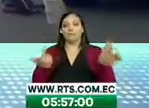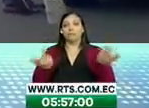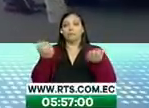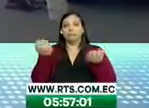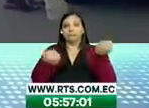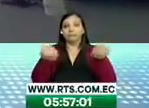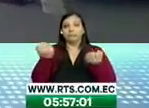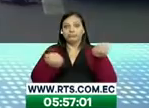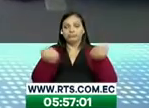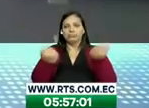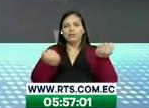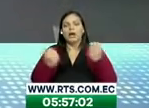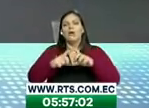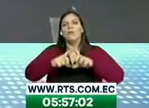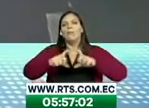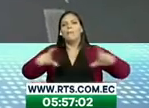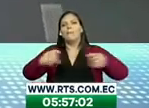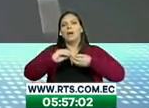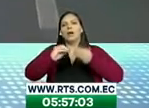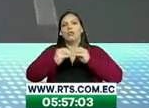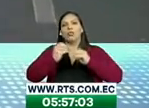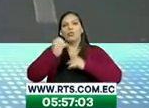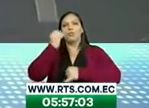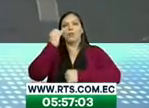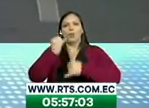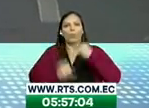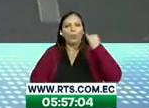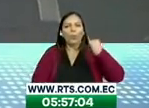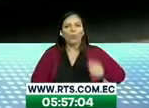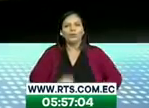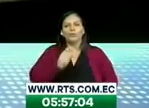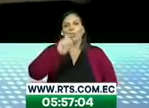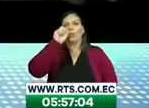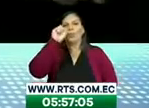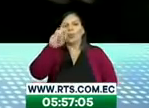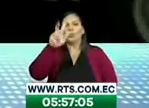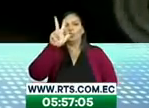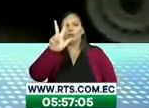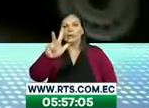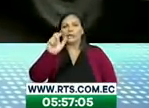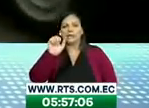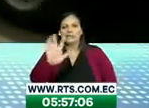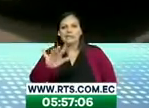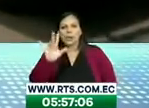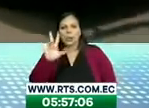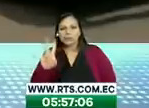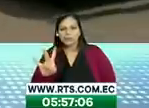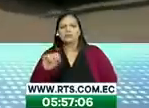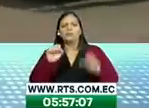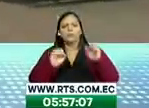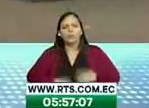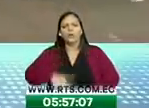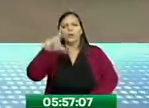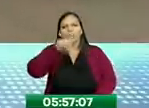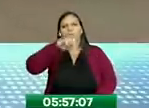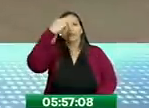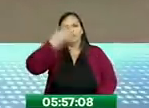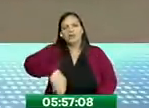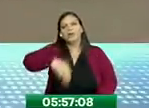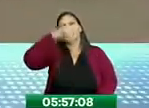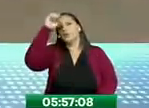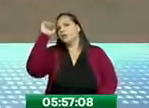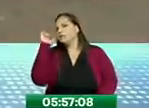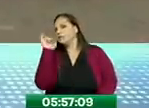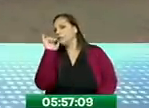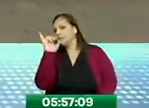la circulación vehicular estará rigiendo a partir del día miércoles. Son las